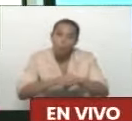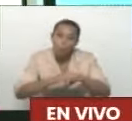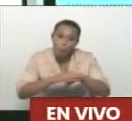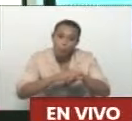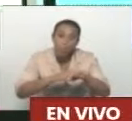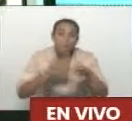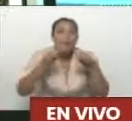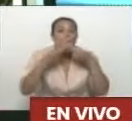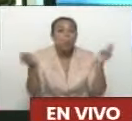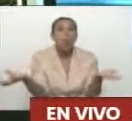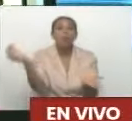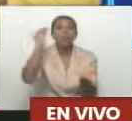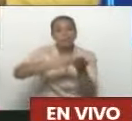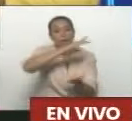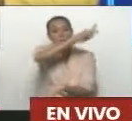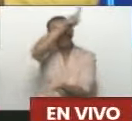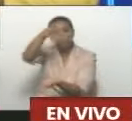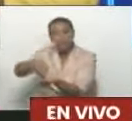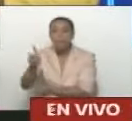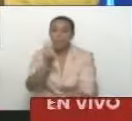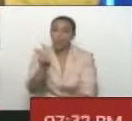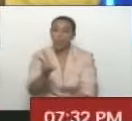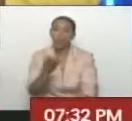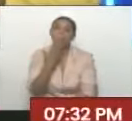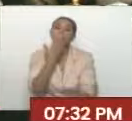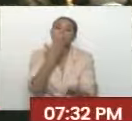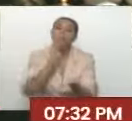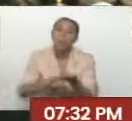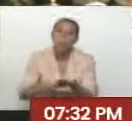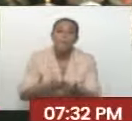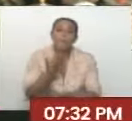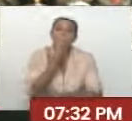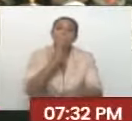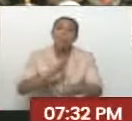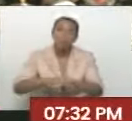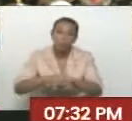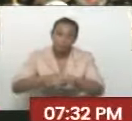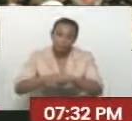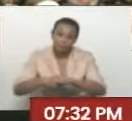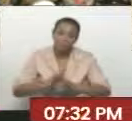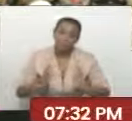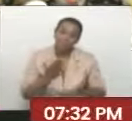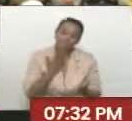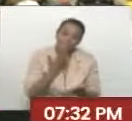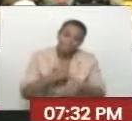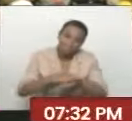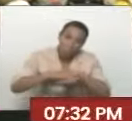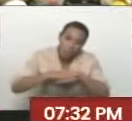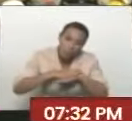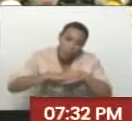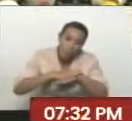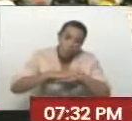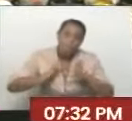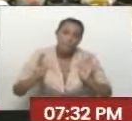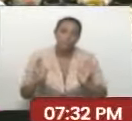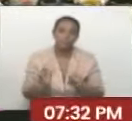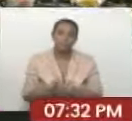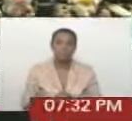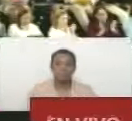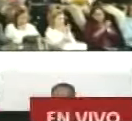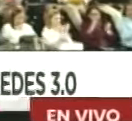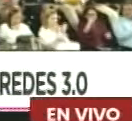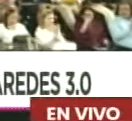no volverán al país. No volverán, sencillo. Esperemos que rectifiquen. ¿Y eso no implica, presidente, que Venezuela